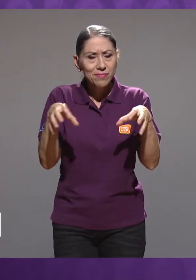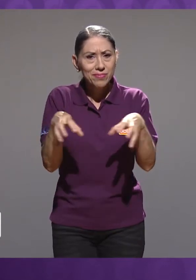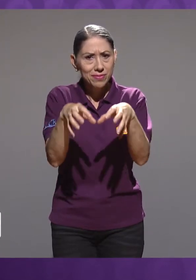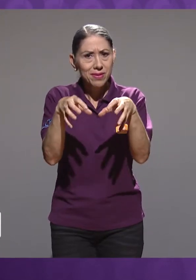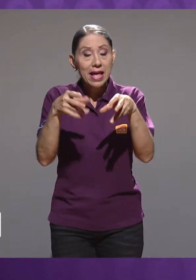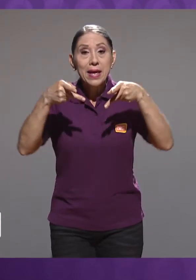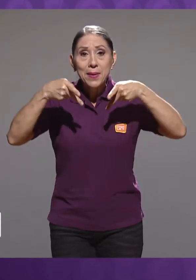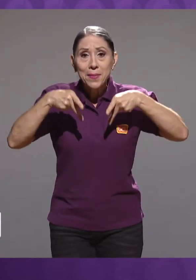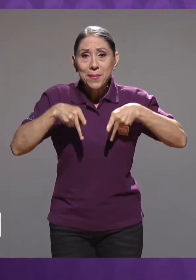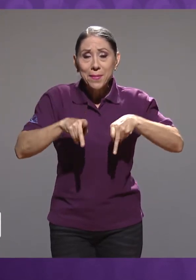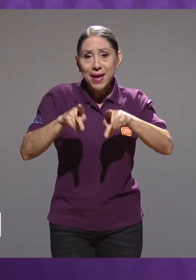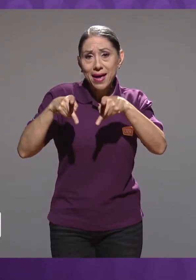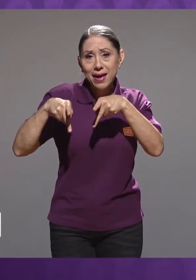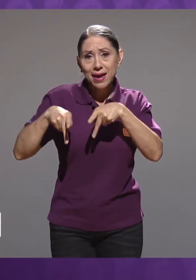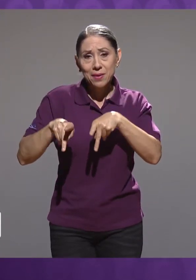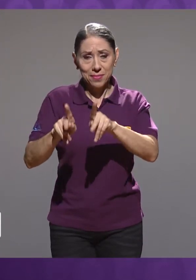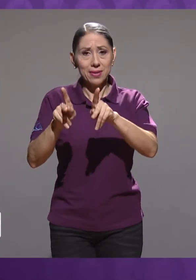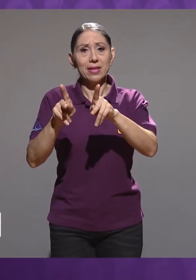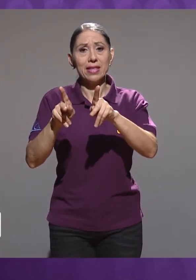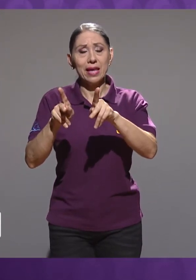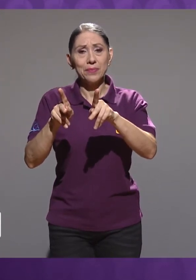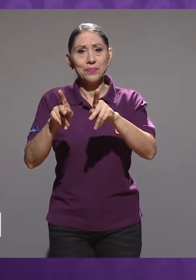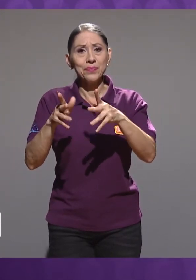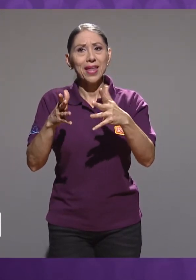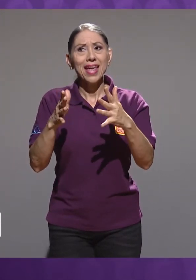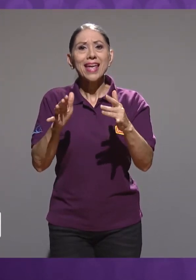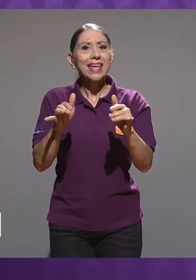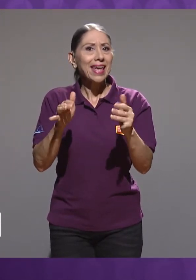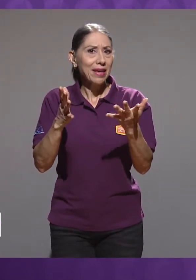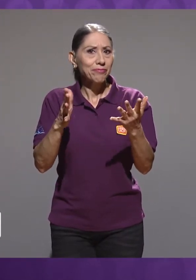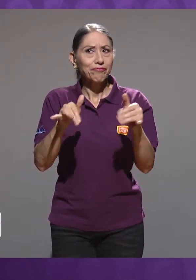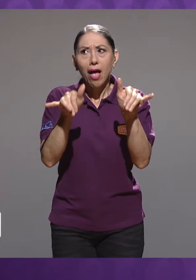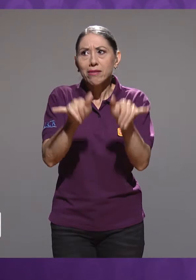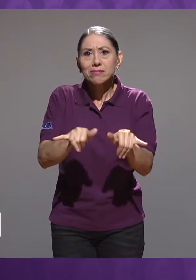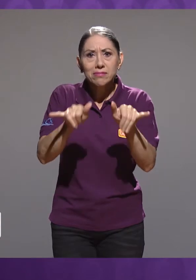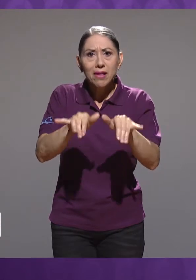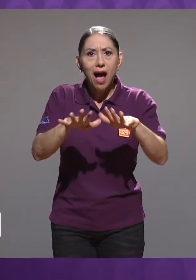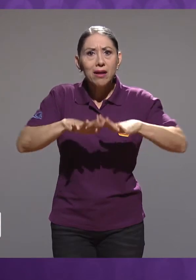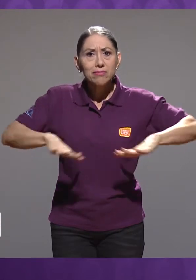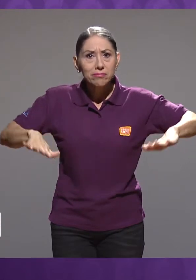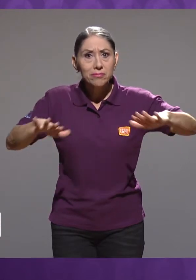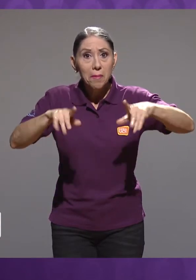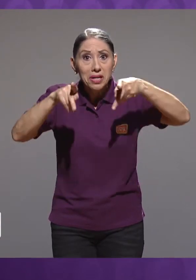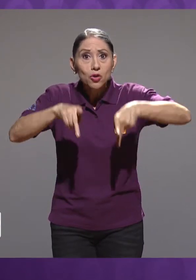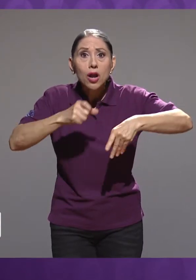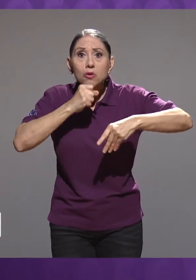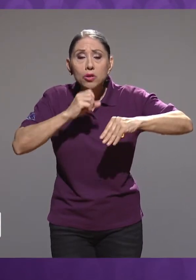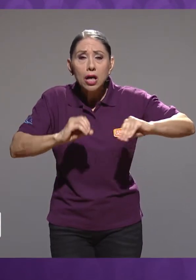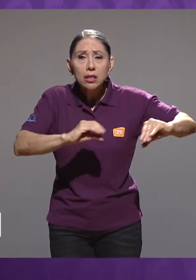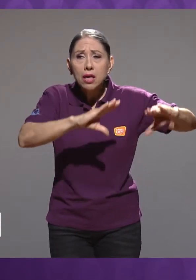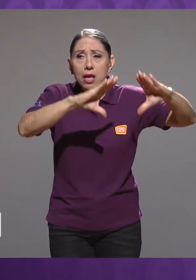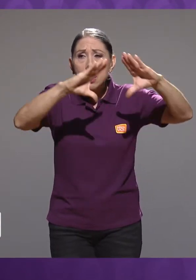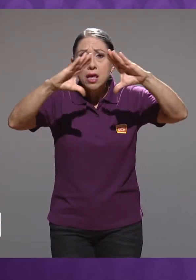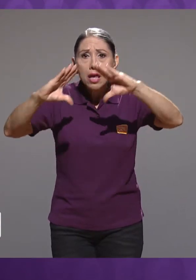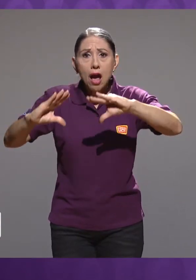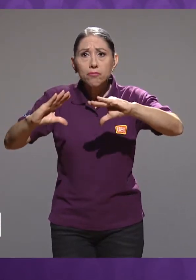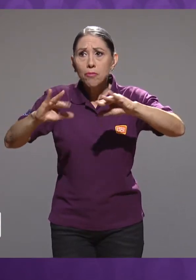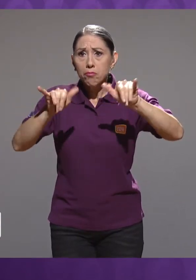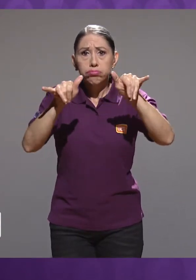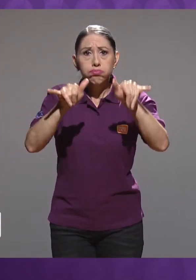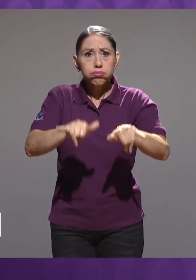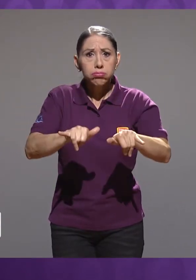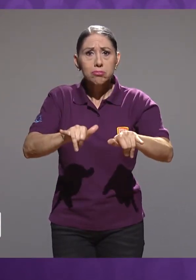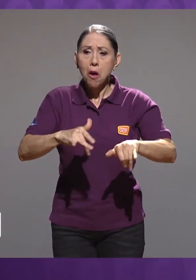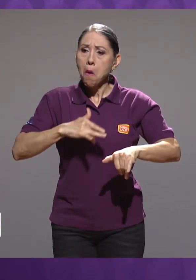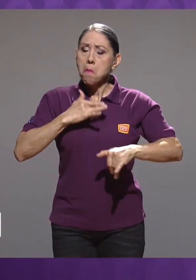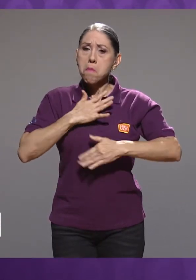que actúan y permiten que el estar dentro del centro diurno en el día sea agradable,